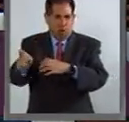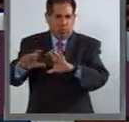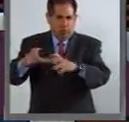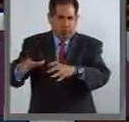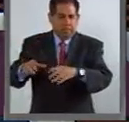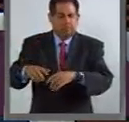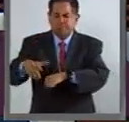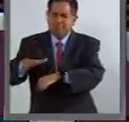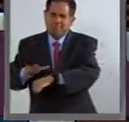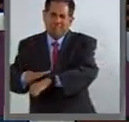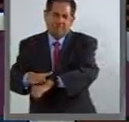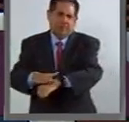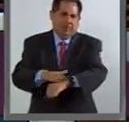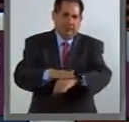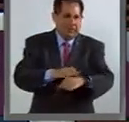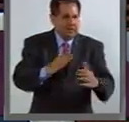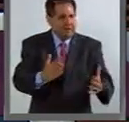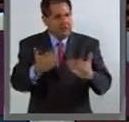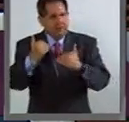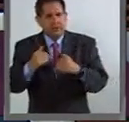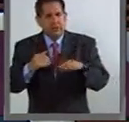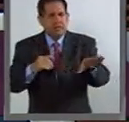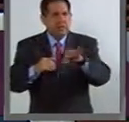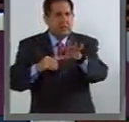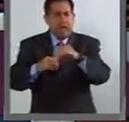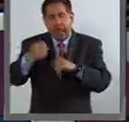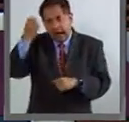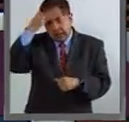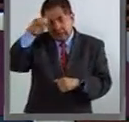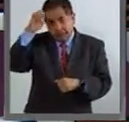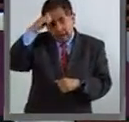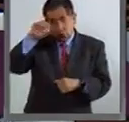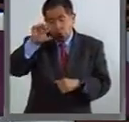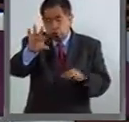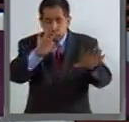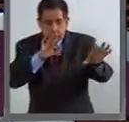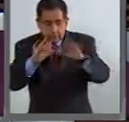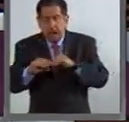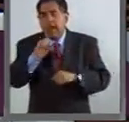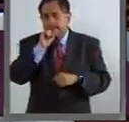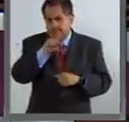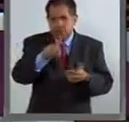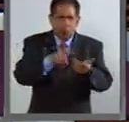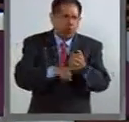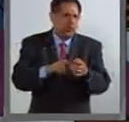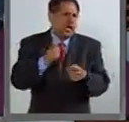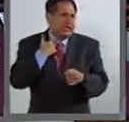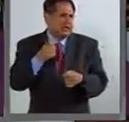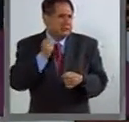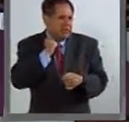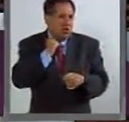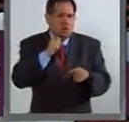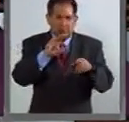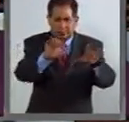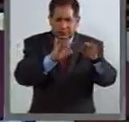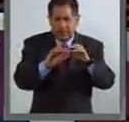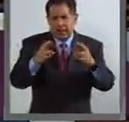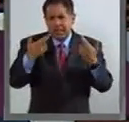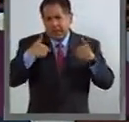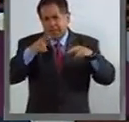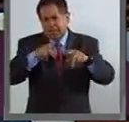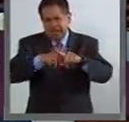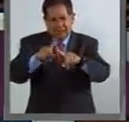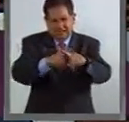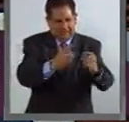convocó a un comité de expertos integrado también por legisladores, pero también con expertos y con representantes de la